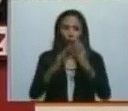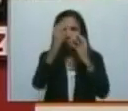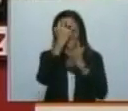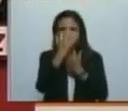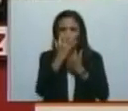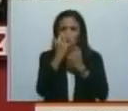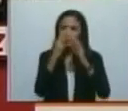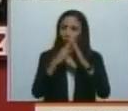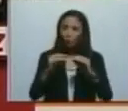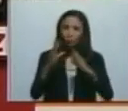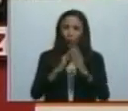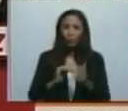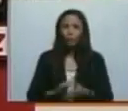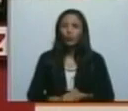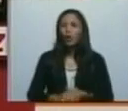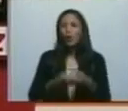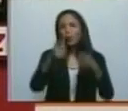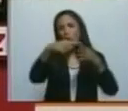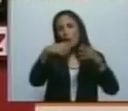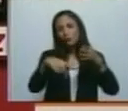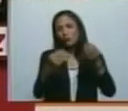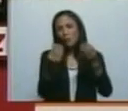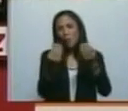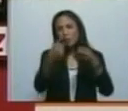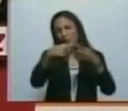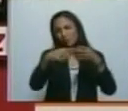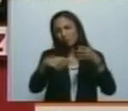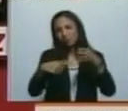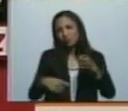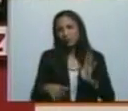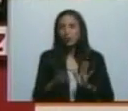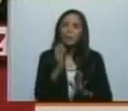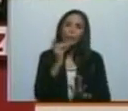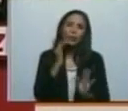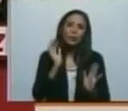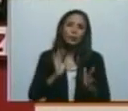Ahora, ahí intervinieron muchas cosas. Una fue,